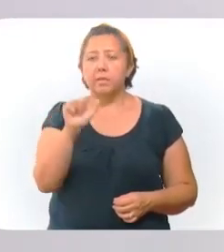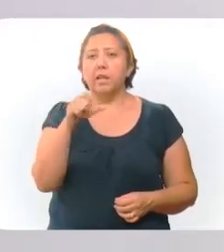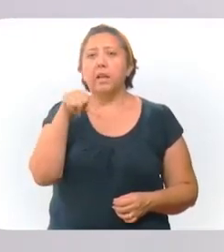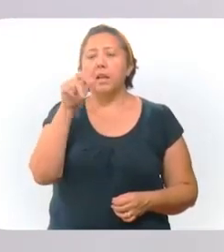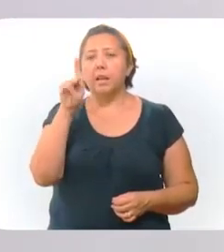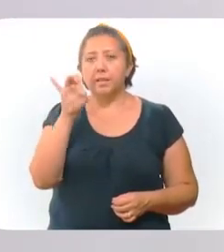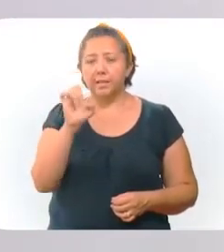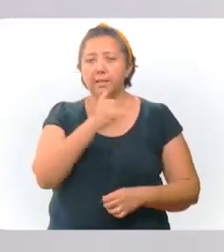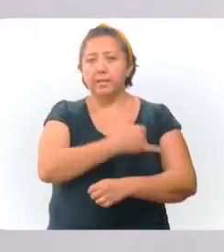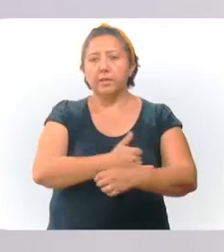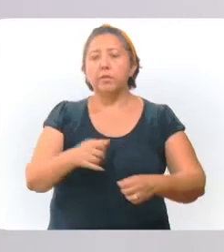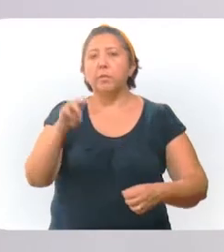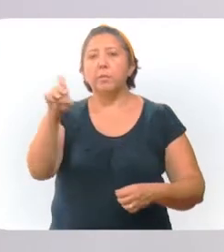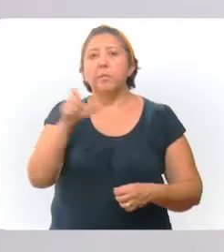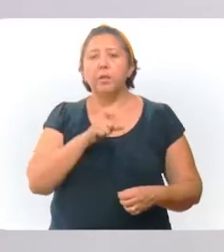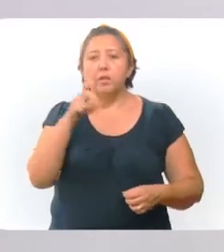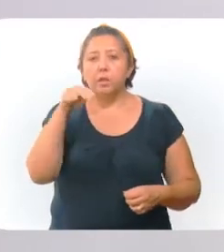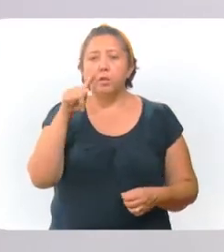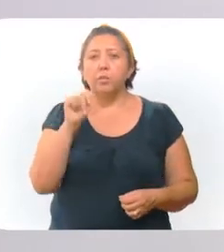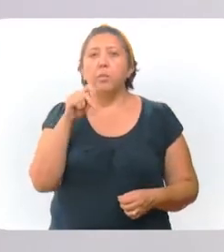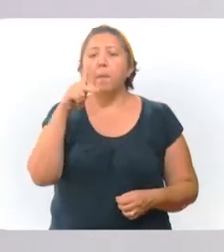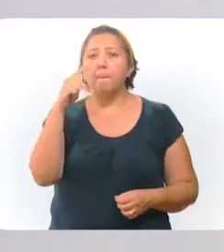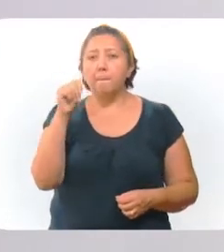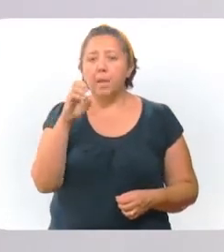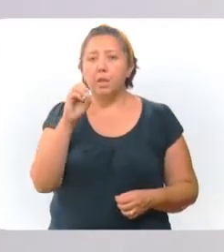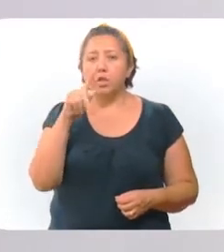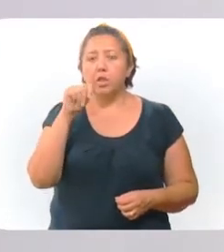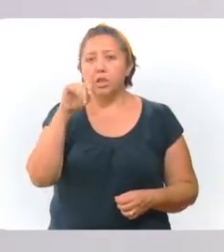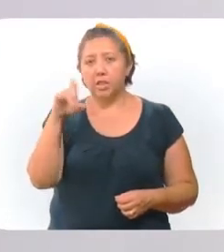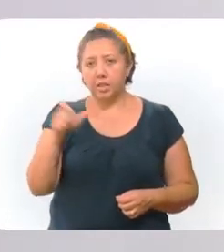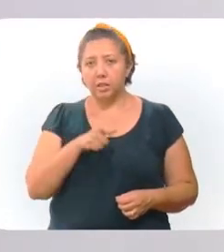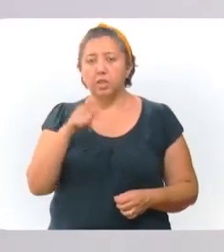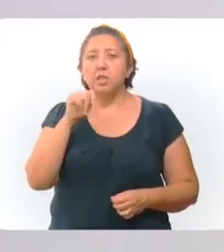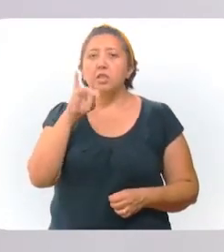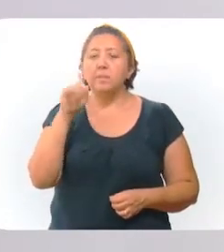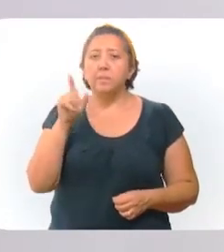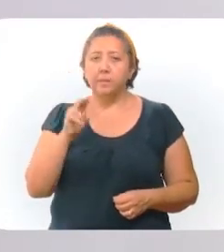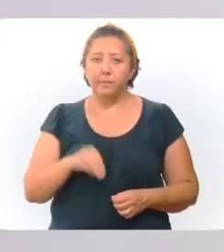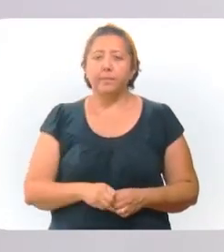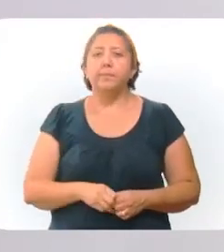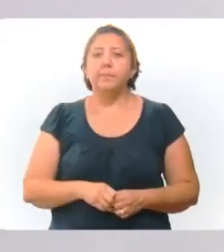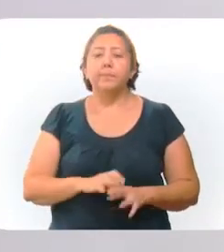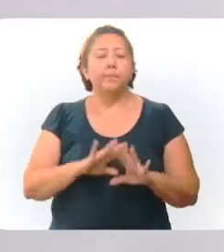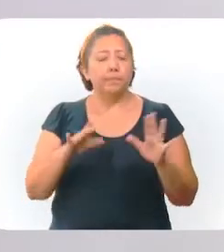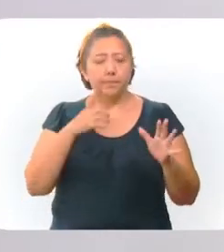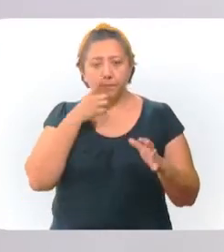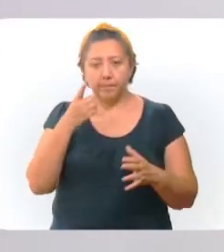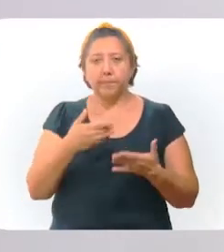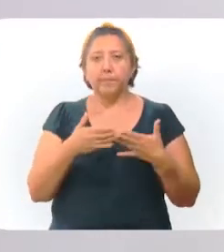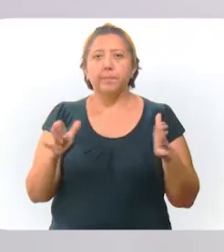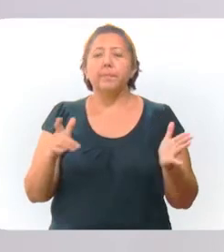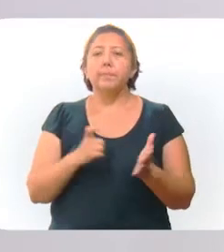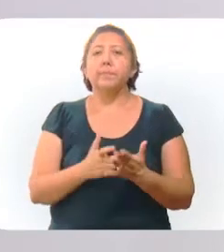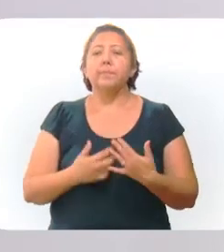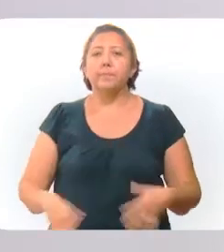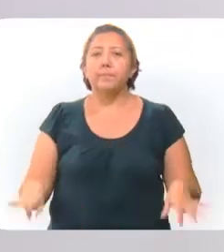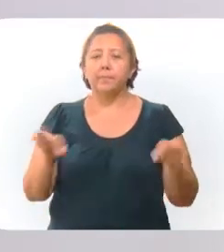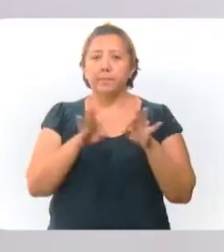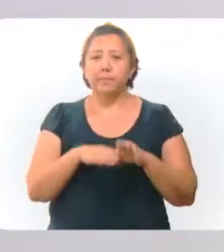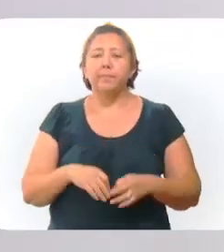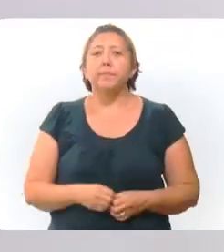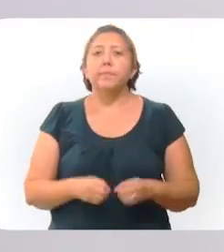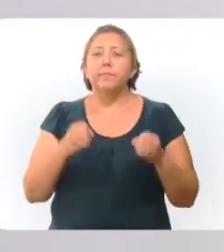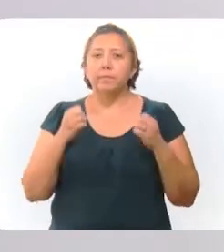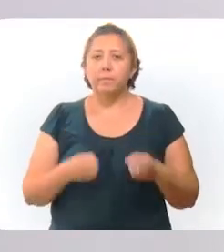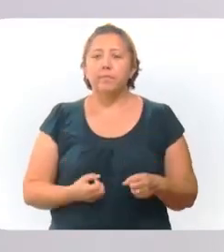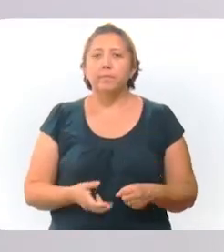Aquil, Izamal, Maxcanú, Peto, Tecash, Tinum y Tizimín. Como se ha señalado en la reapertura económica, los datos más